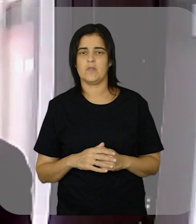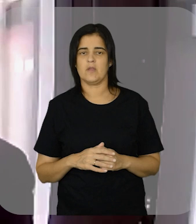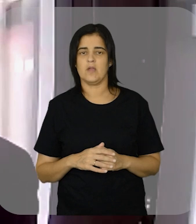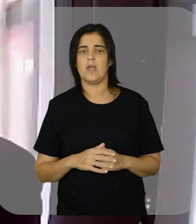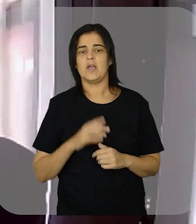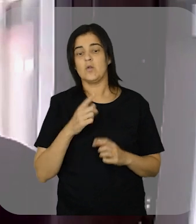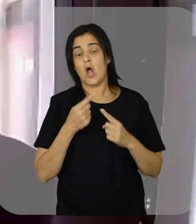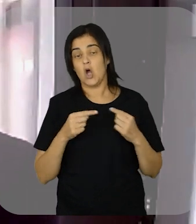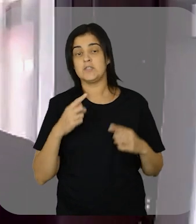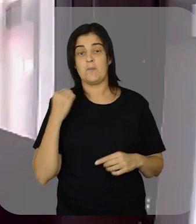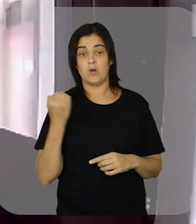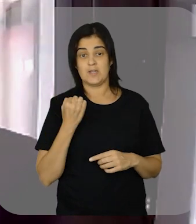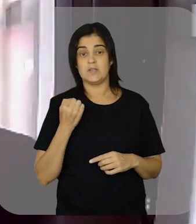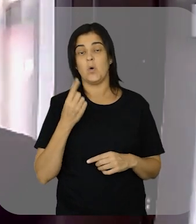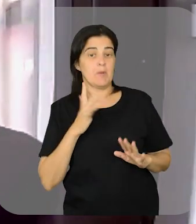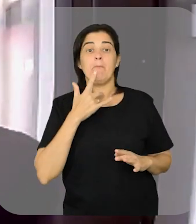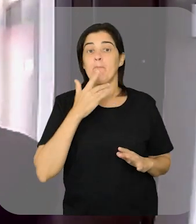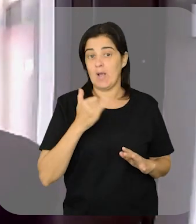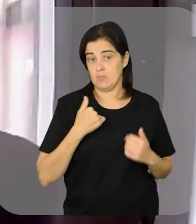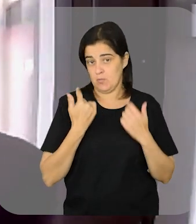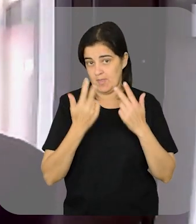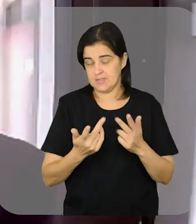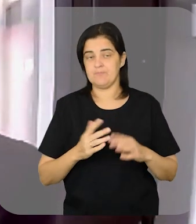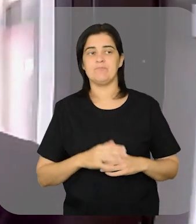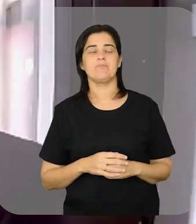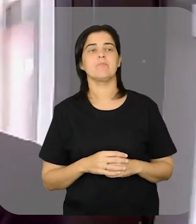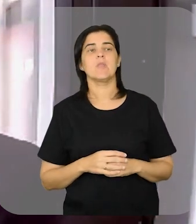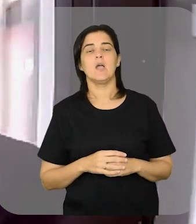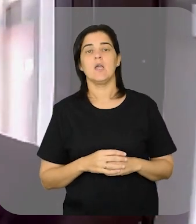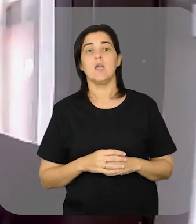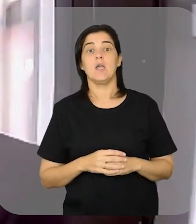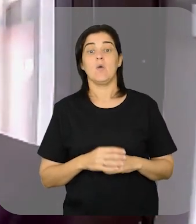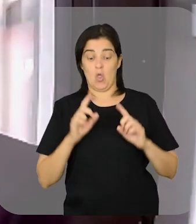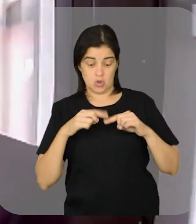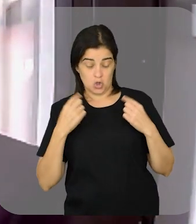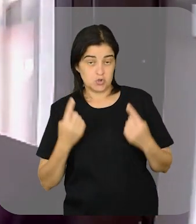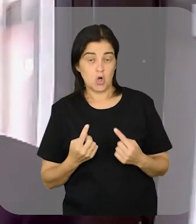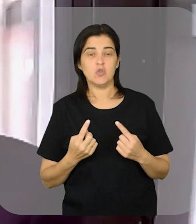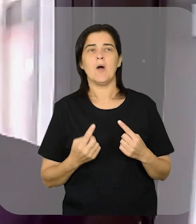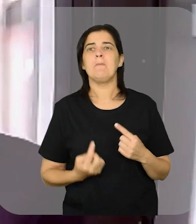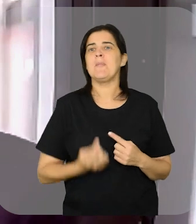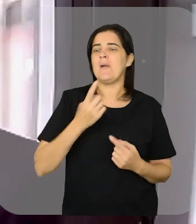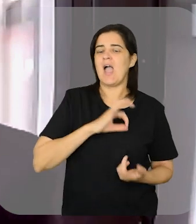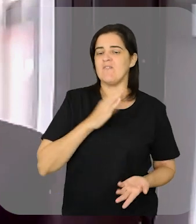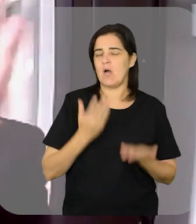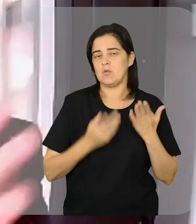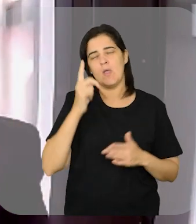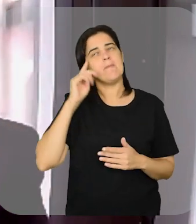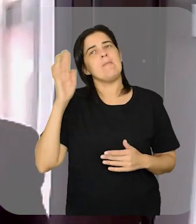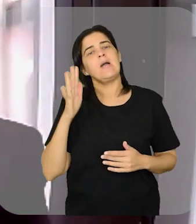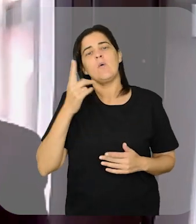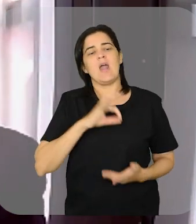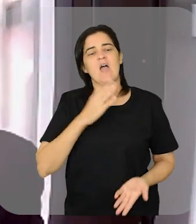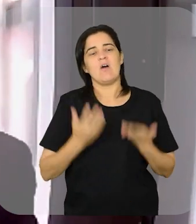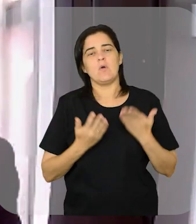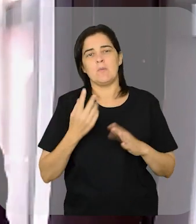es una cosa importante. Y te voy a dar un caso. Mira, cuando nosotros hacemos una primera evaluación, imaginemos que hacemos una